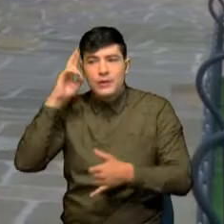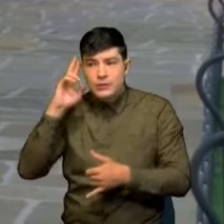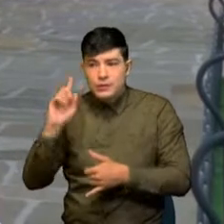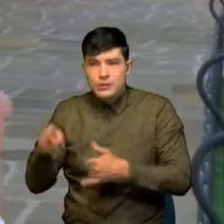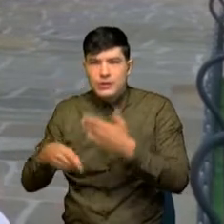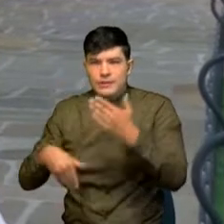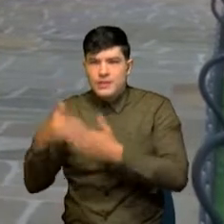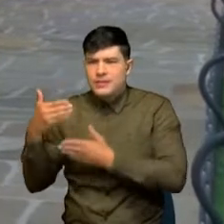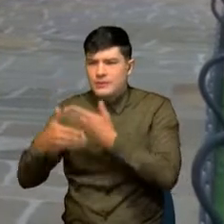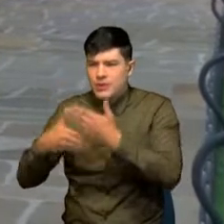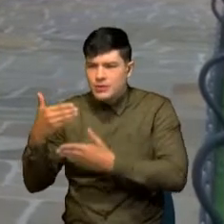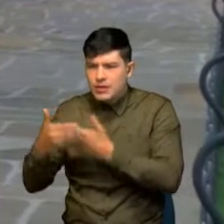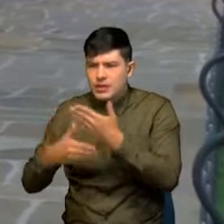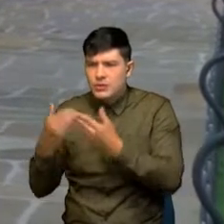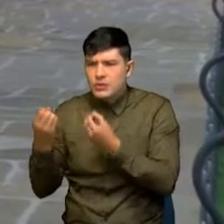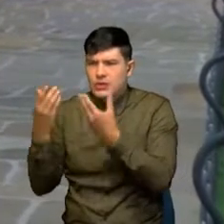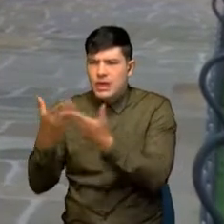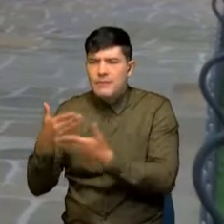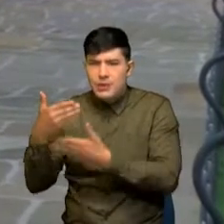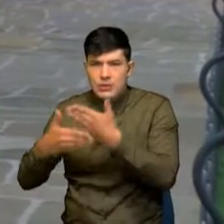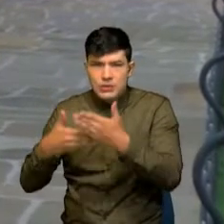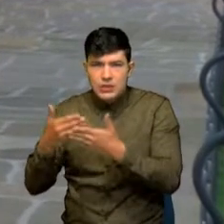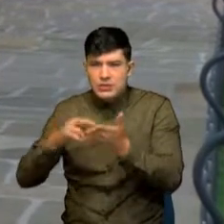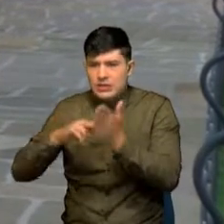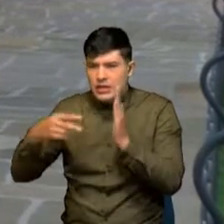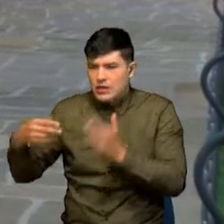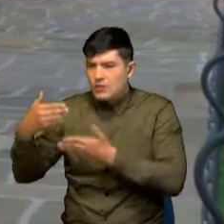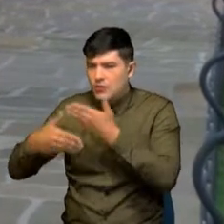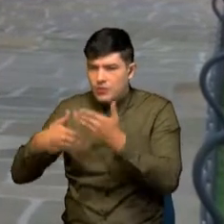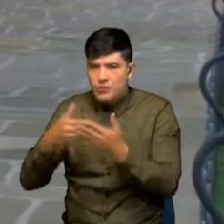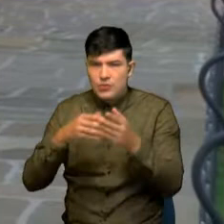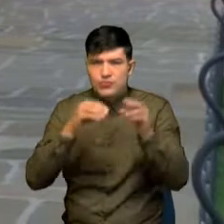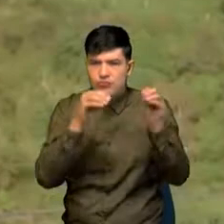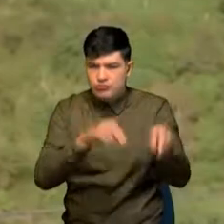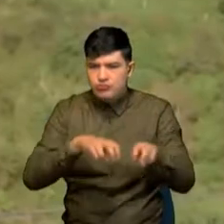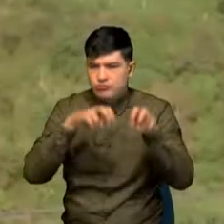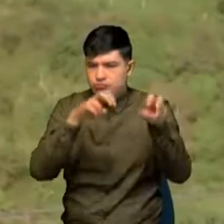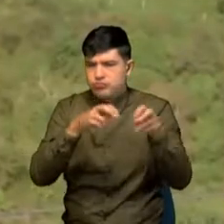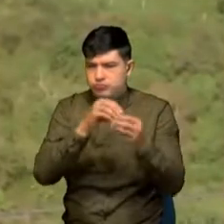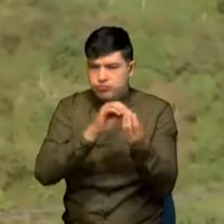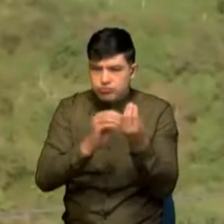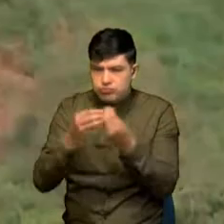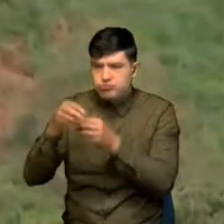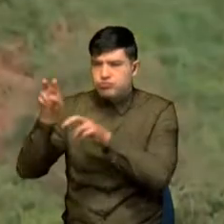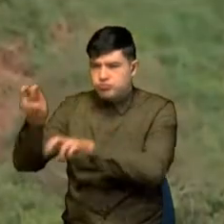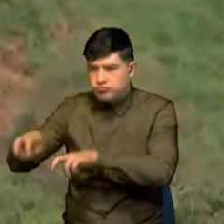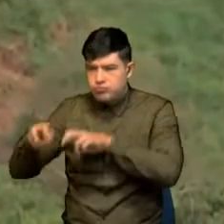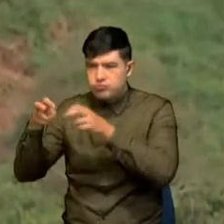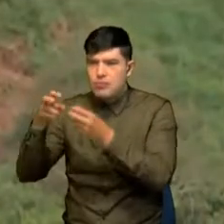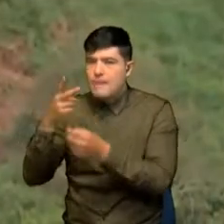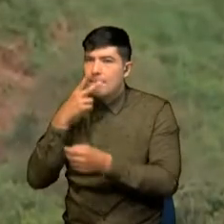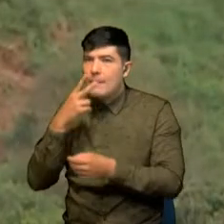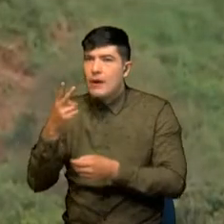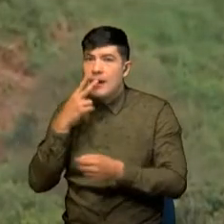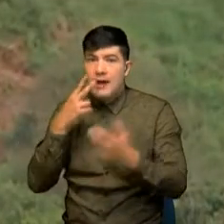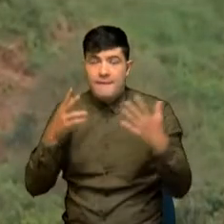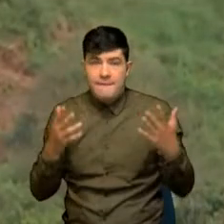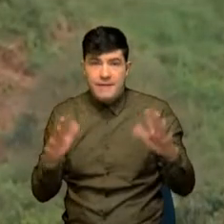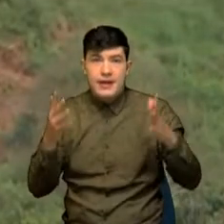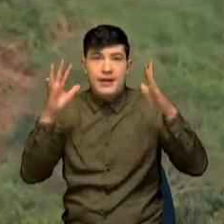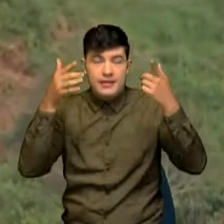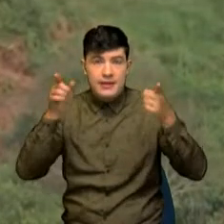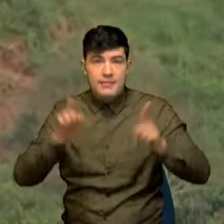insumos y obviamente cada uno de los procesos de tecnificación de sus cultivos de cada una de ellas. La feria ganadera inicia también su